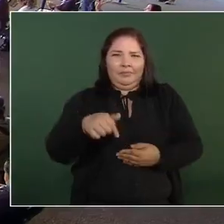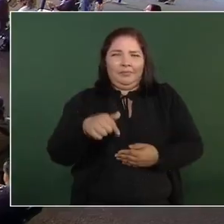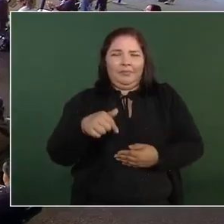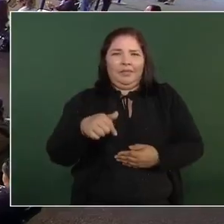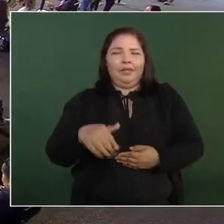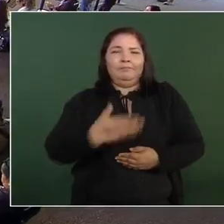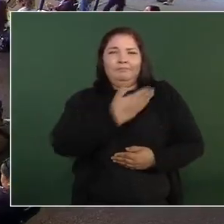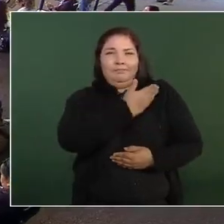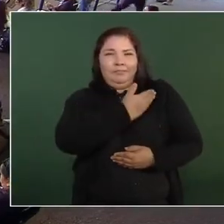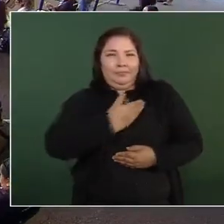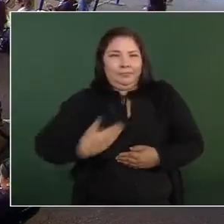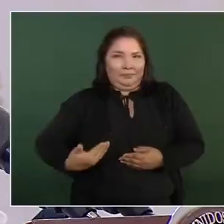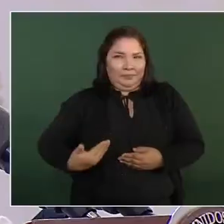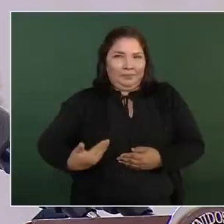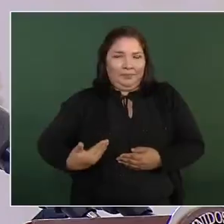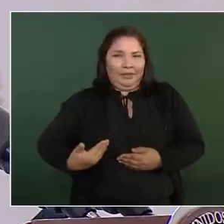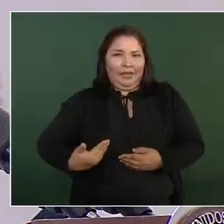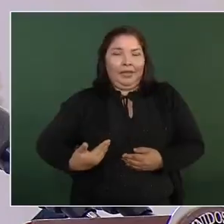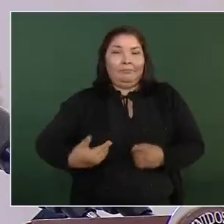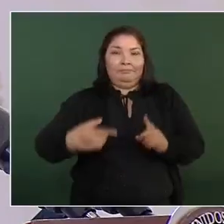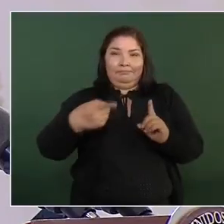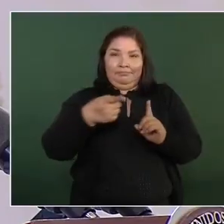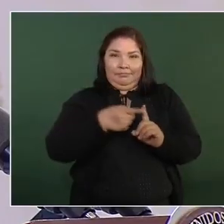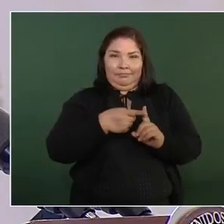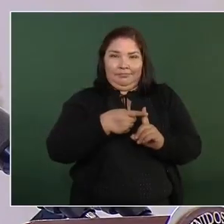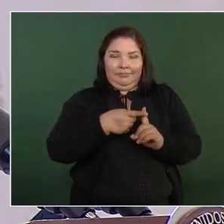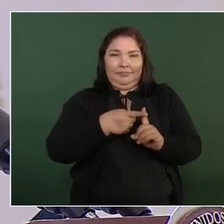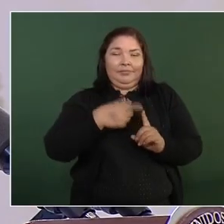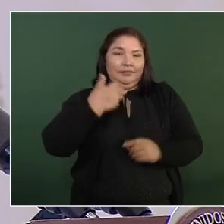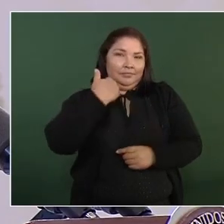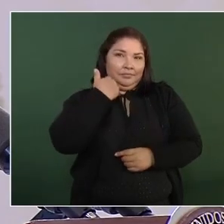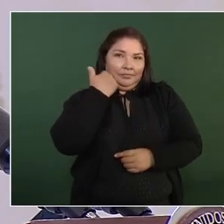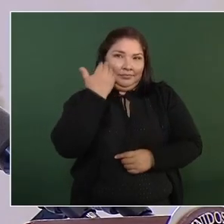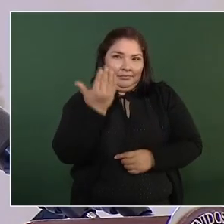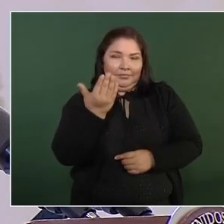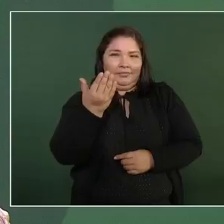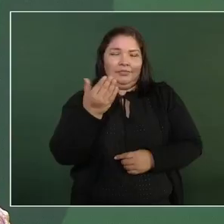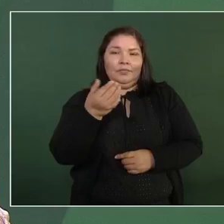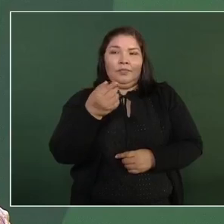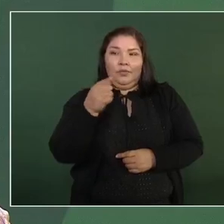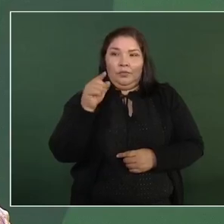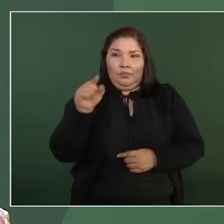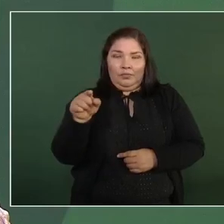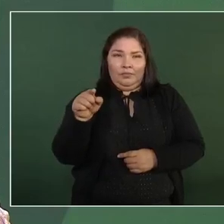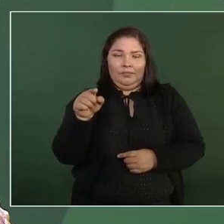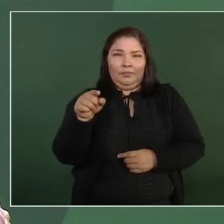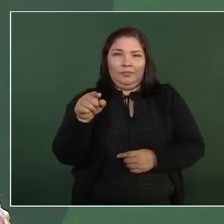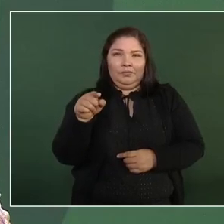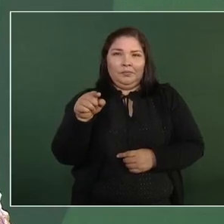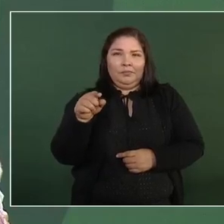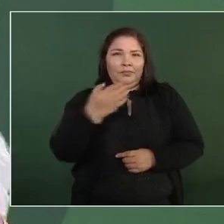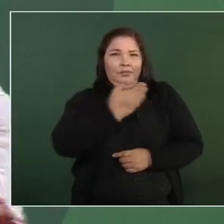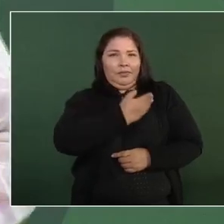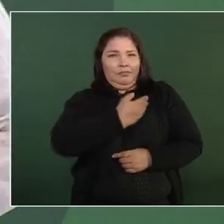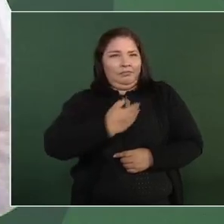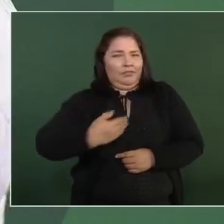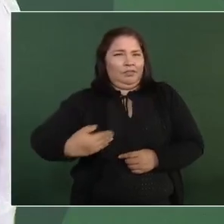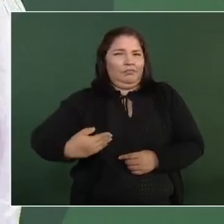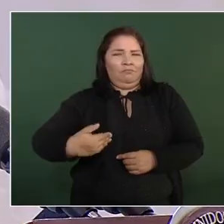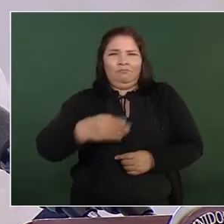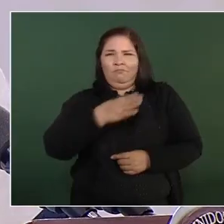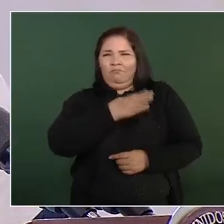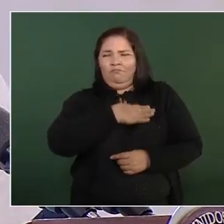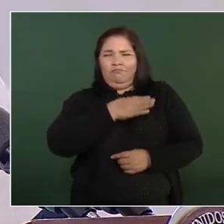Presidente, lo primero que quiero destacar es que usted ha sido un presidente muy generoso